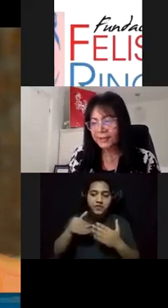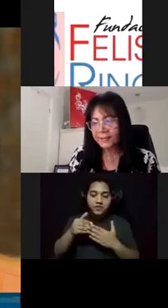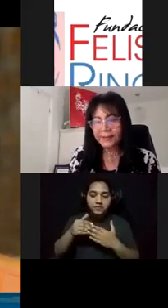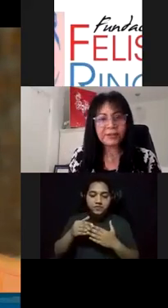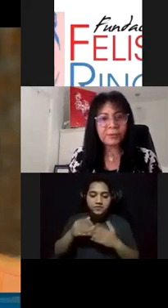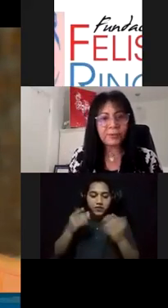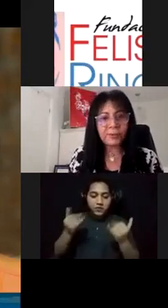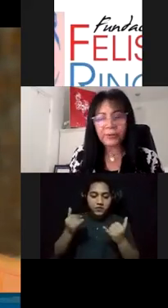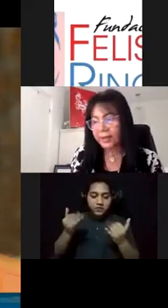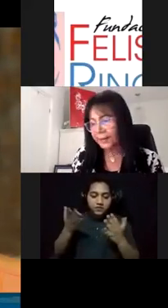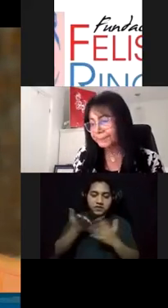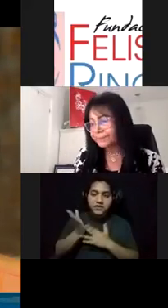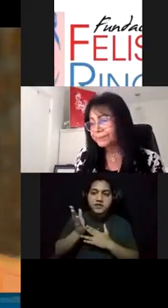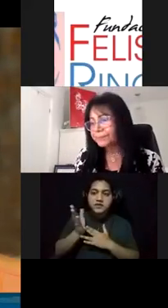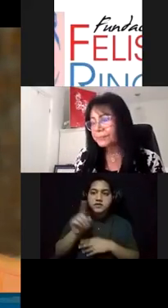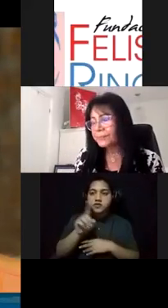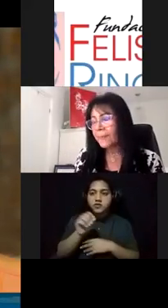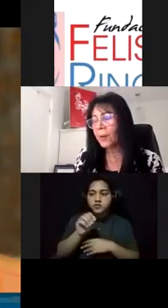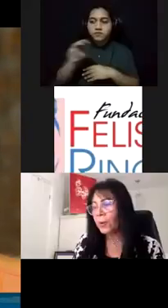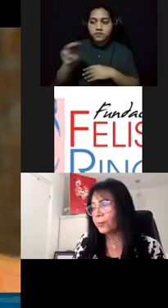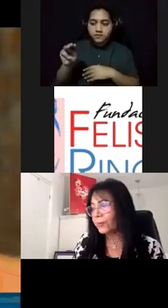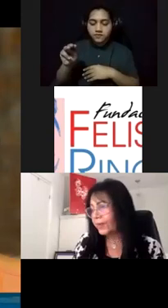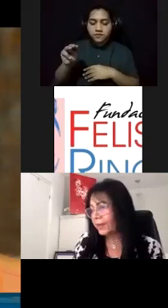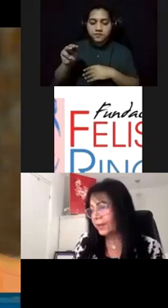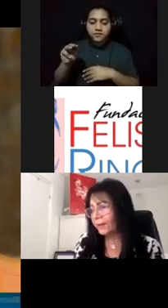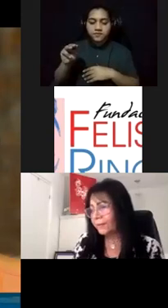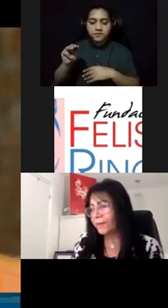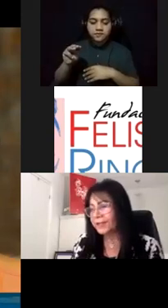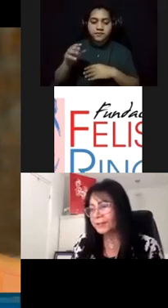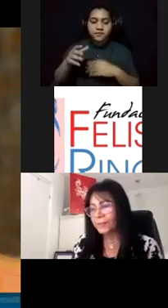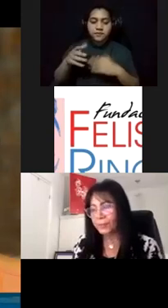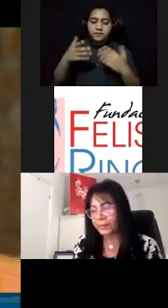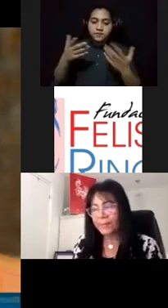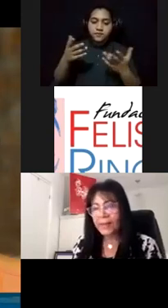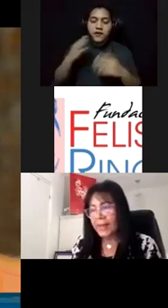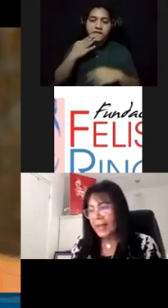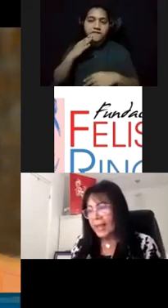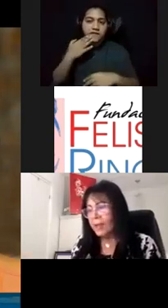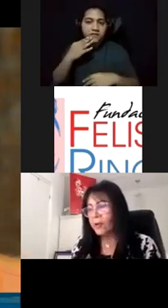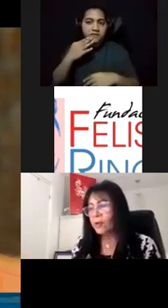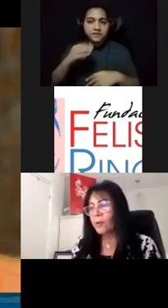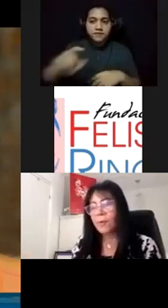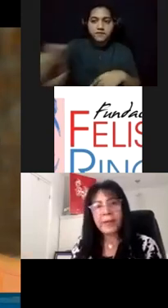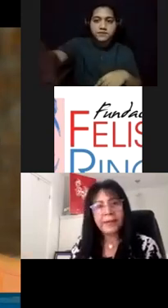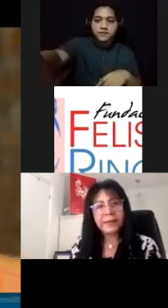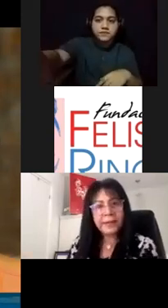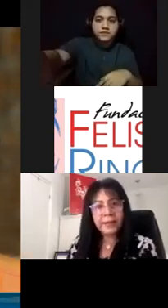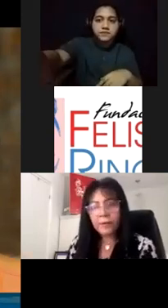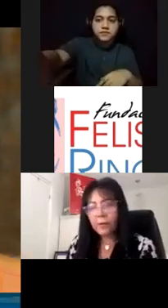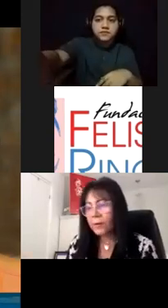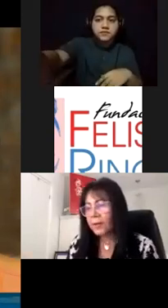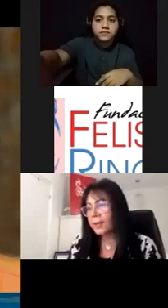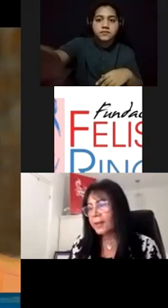audiencia a través de Zoom o de... o de Facebook. Como bien